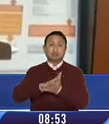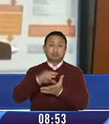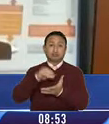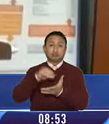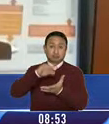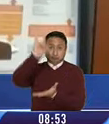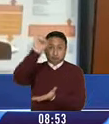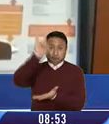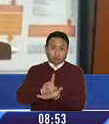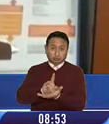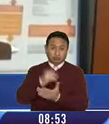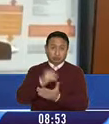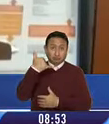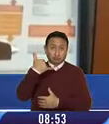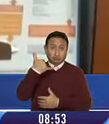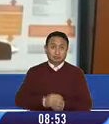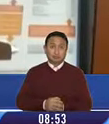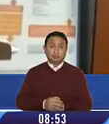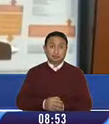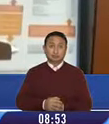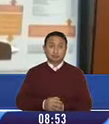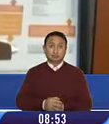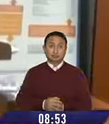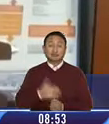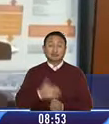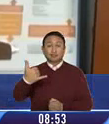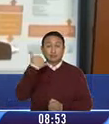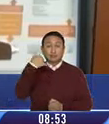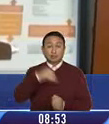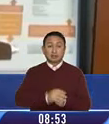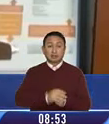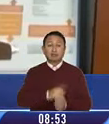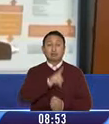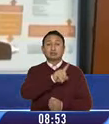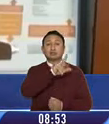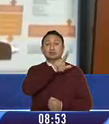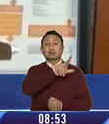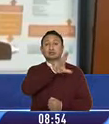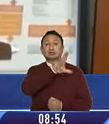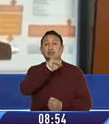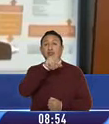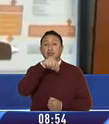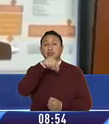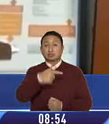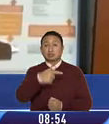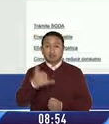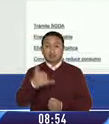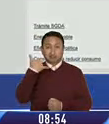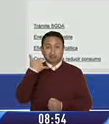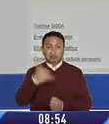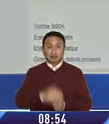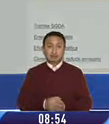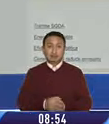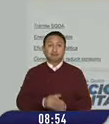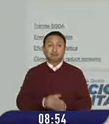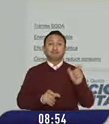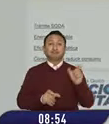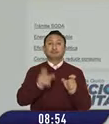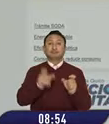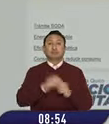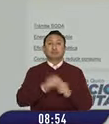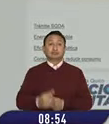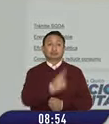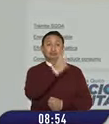teléfono celular. Tenemos nuestro call center al número 136 desde cualquier operadora. Los ciudadanos deberán ingresar al portal